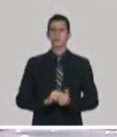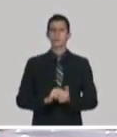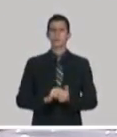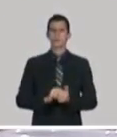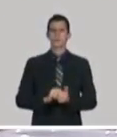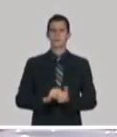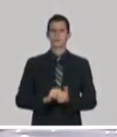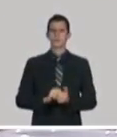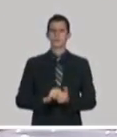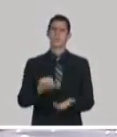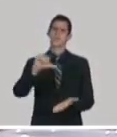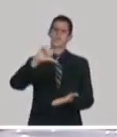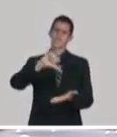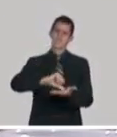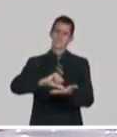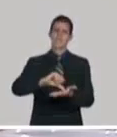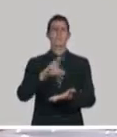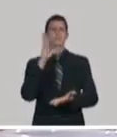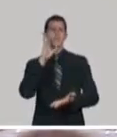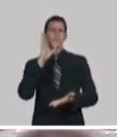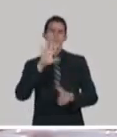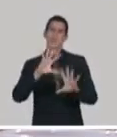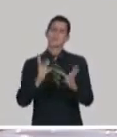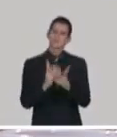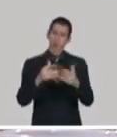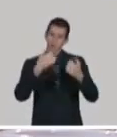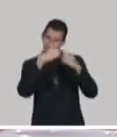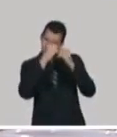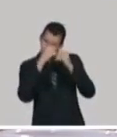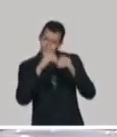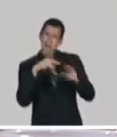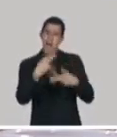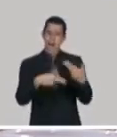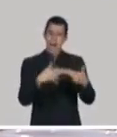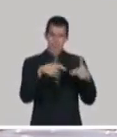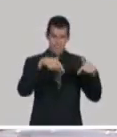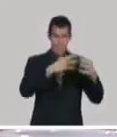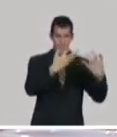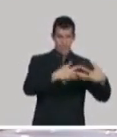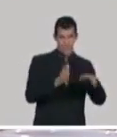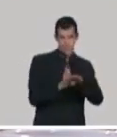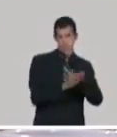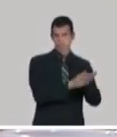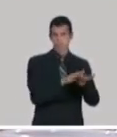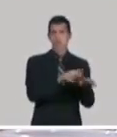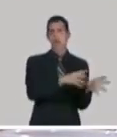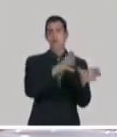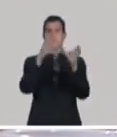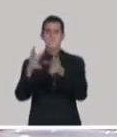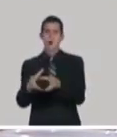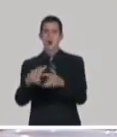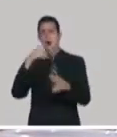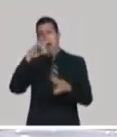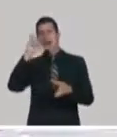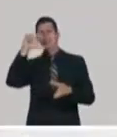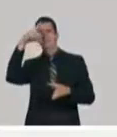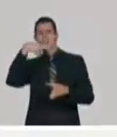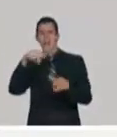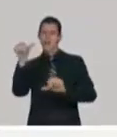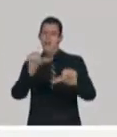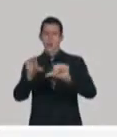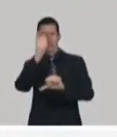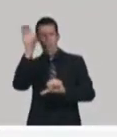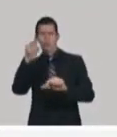se envasa en el laboratorio laica importante si me pones la primera de